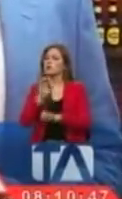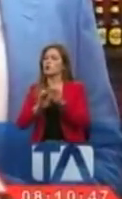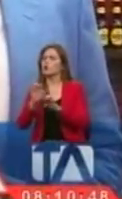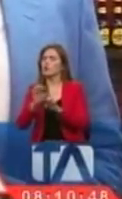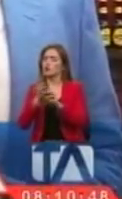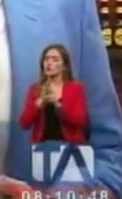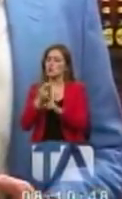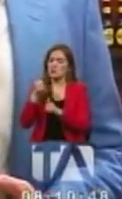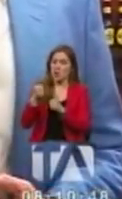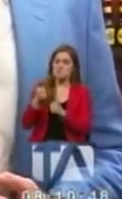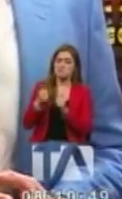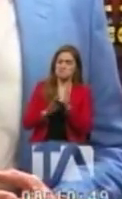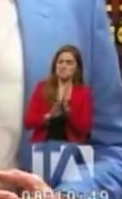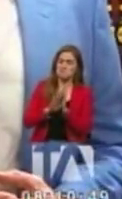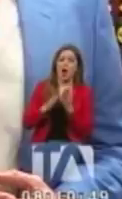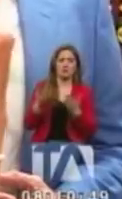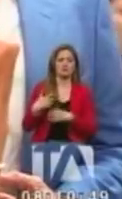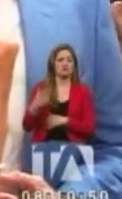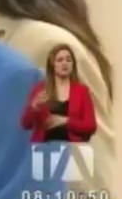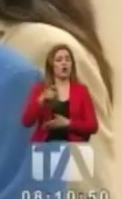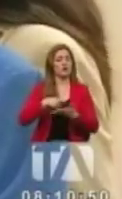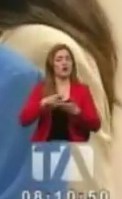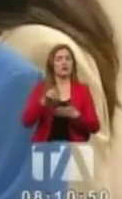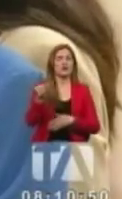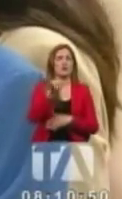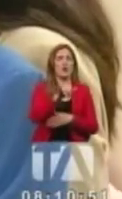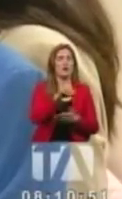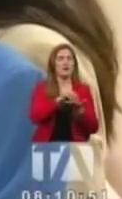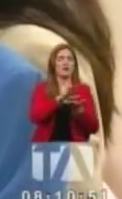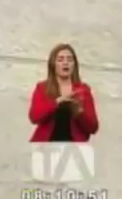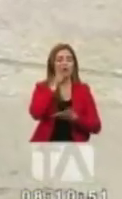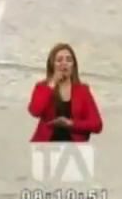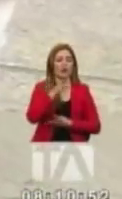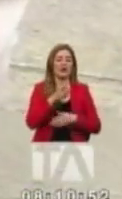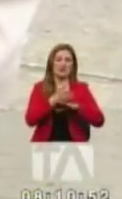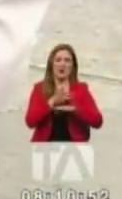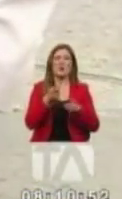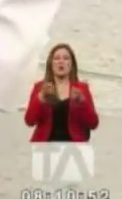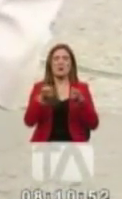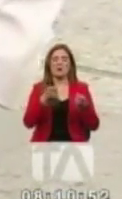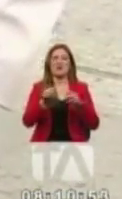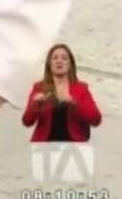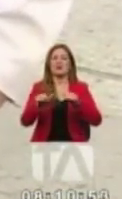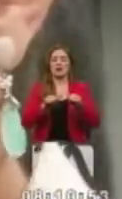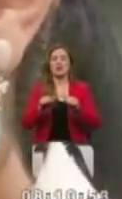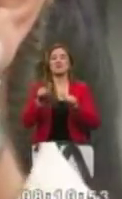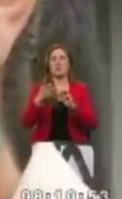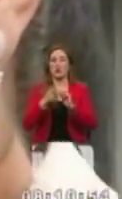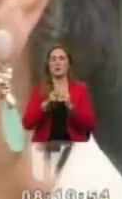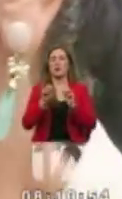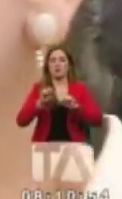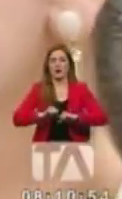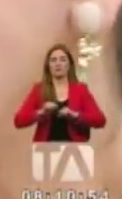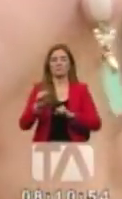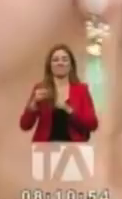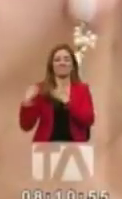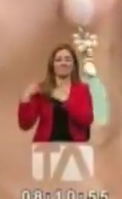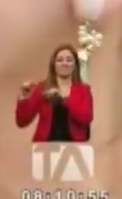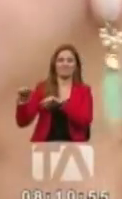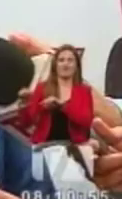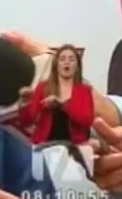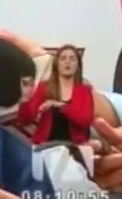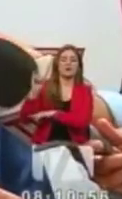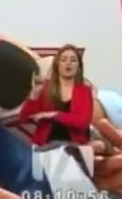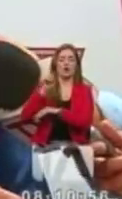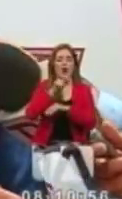público descartó que durante esta fusión o después puedan existir problemas en el manejo de los trámites que estaban a cargo de cada uno de los ministerios